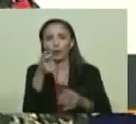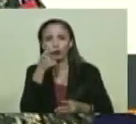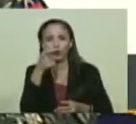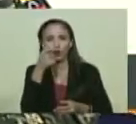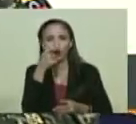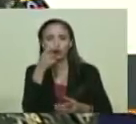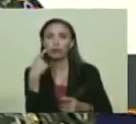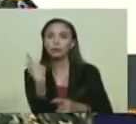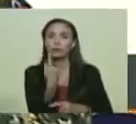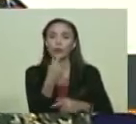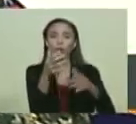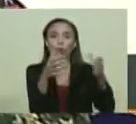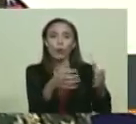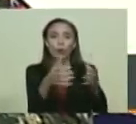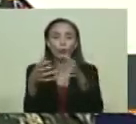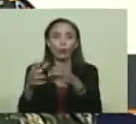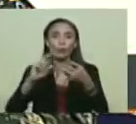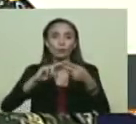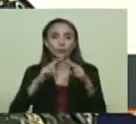los cuadrantes de paz.